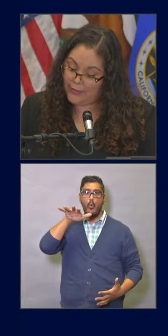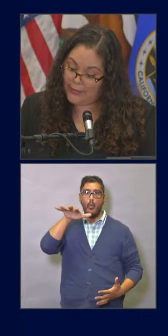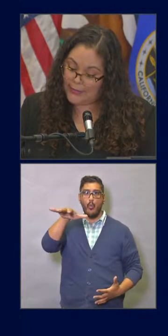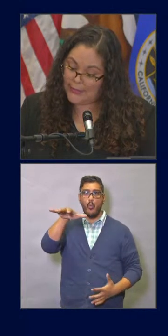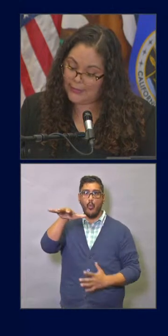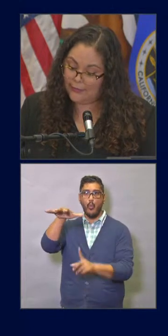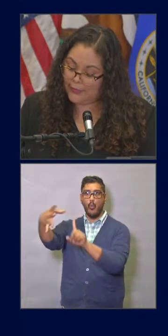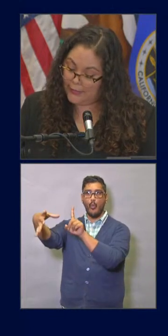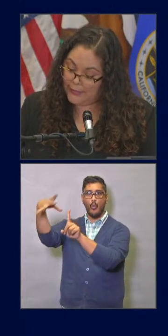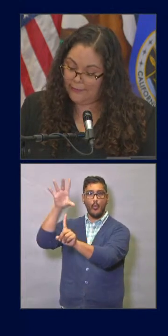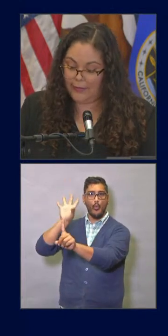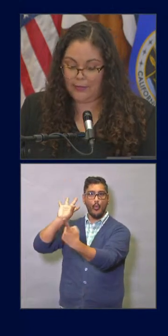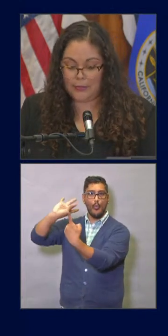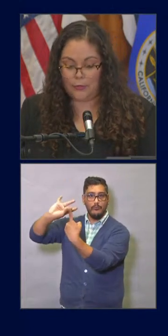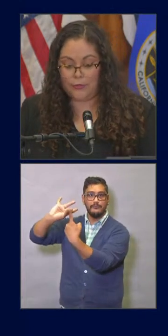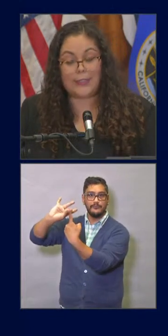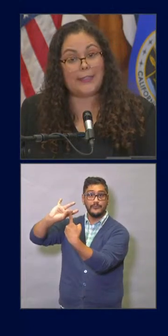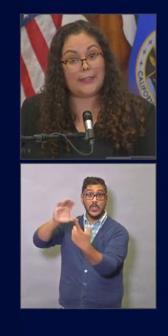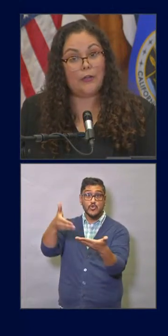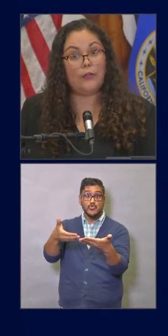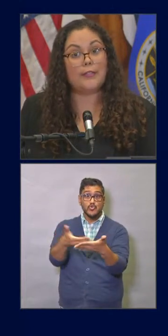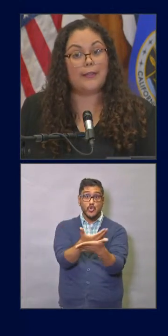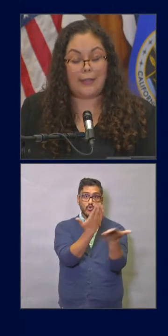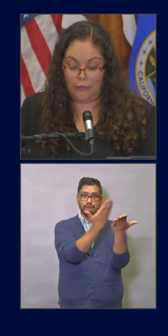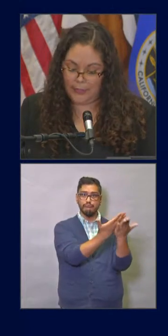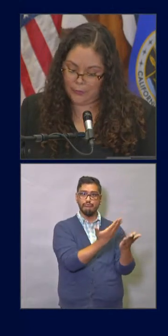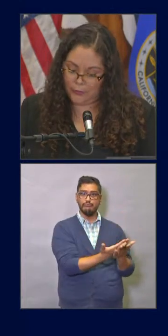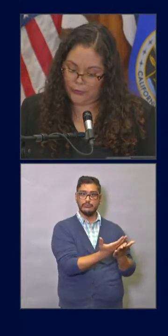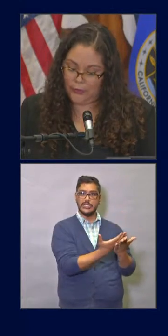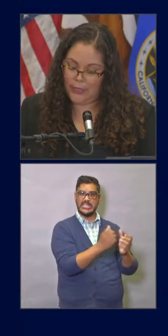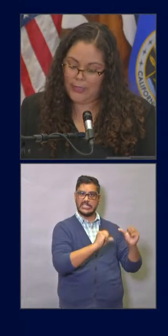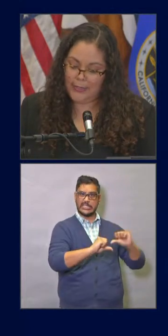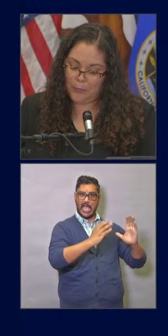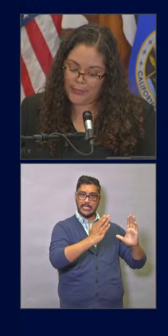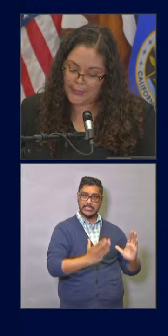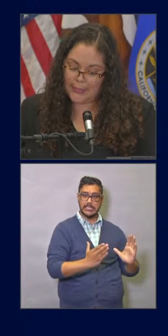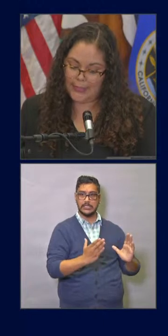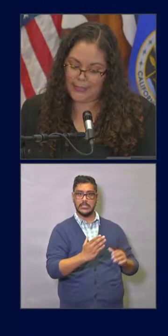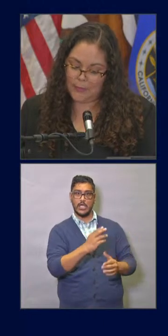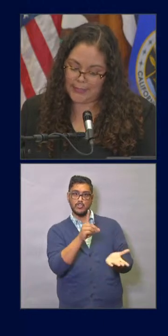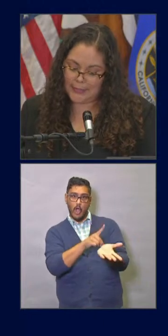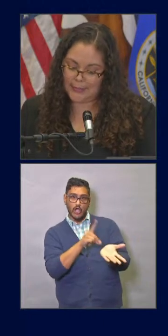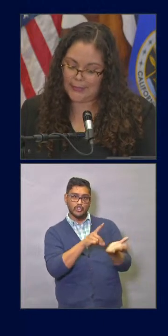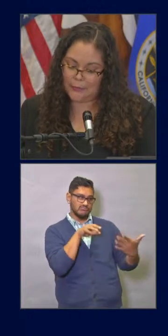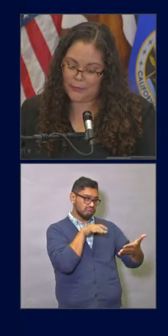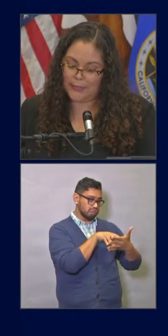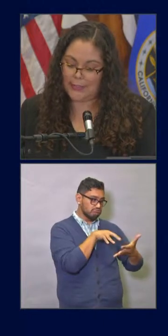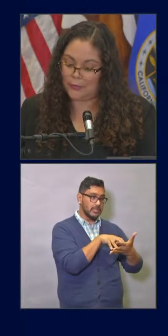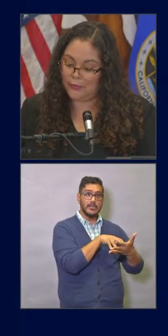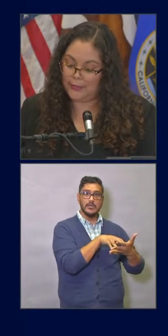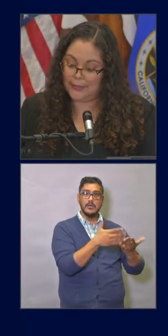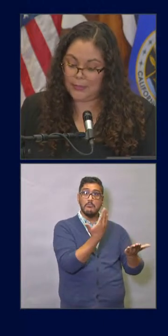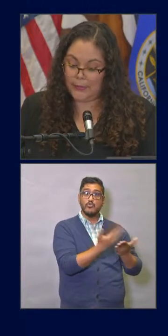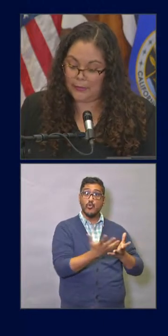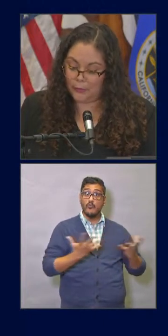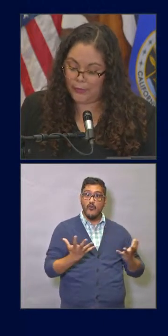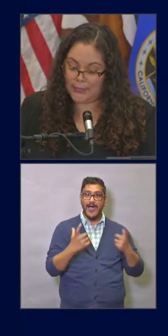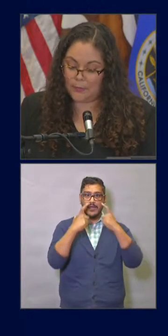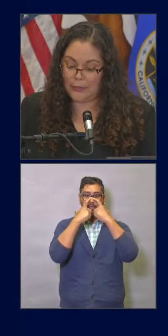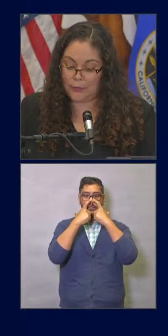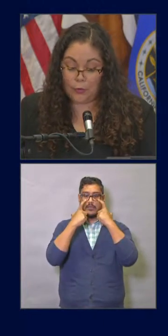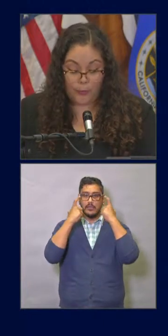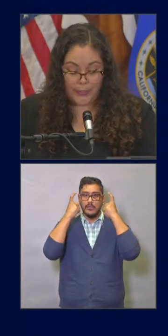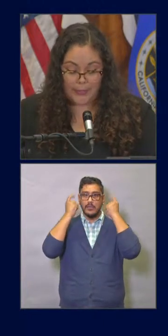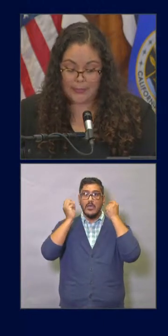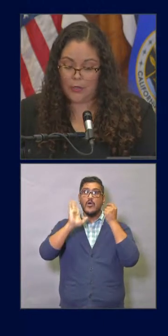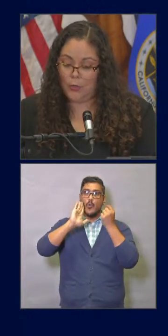nueva evidencia significativa de estudios clínicos y de laboratorio que muestra que las máscaras reducen las gotitas